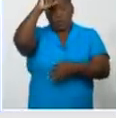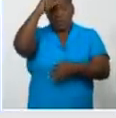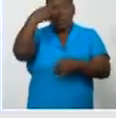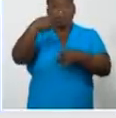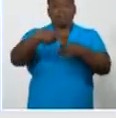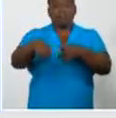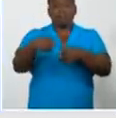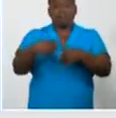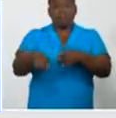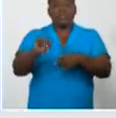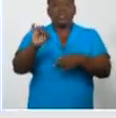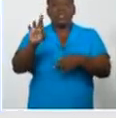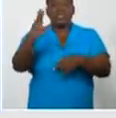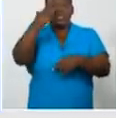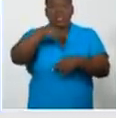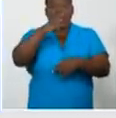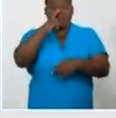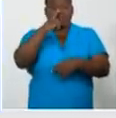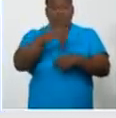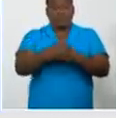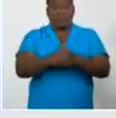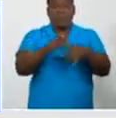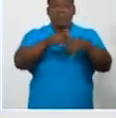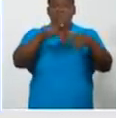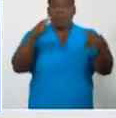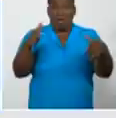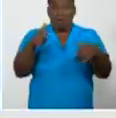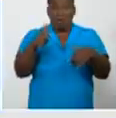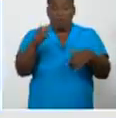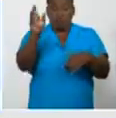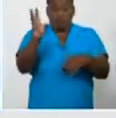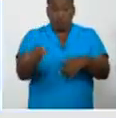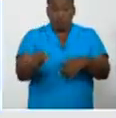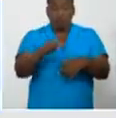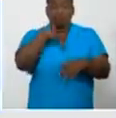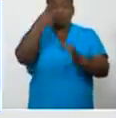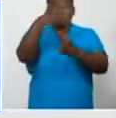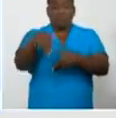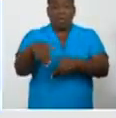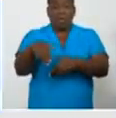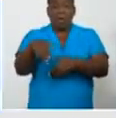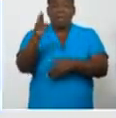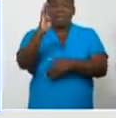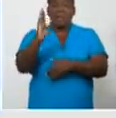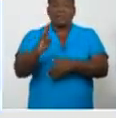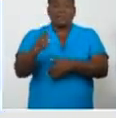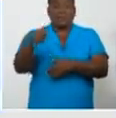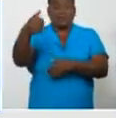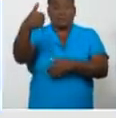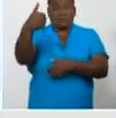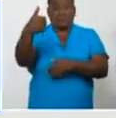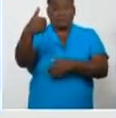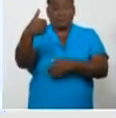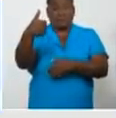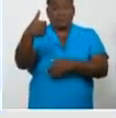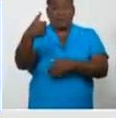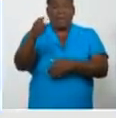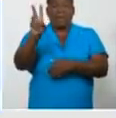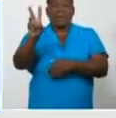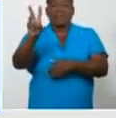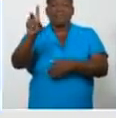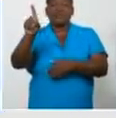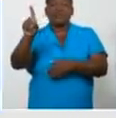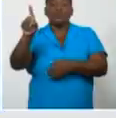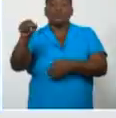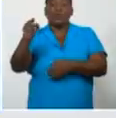de fallecidos en el día de ayer, pues Brasil a la cabeza, el 21,8% de todas las